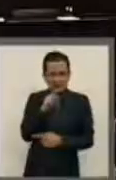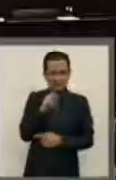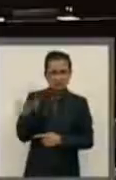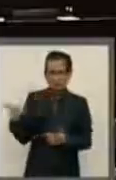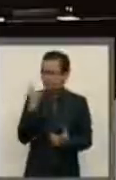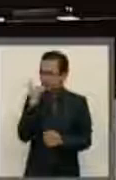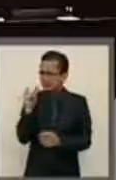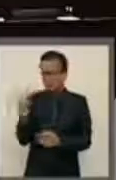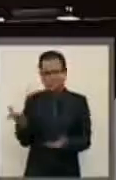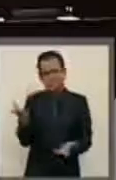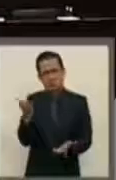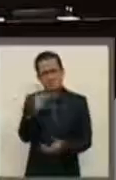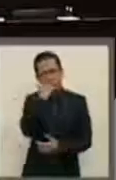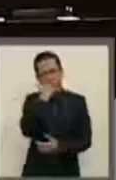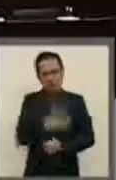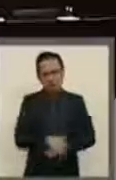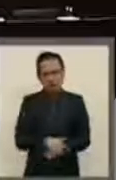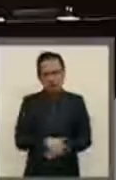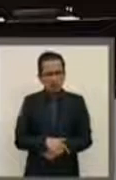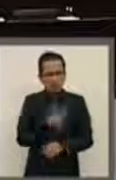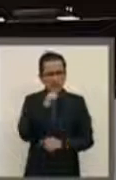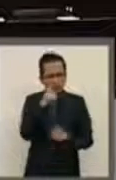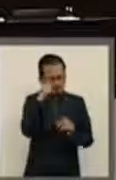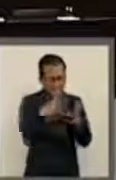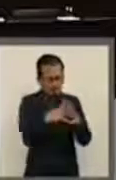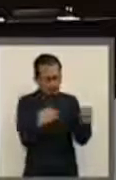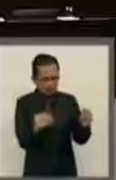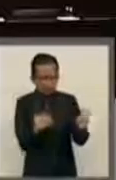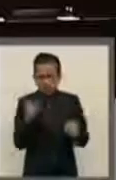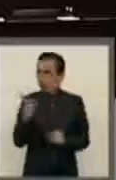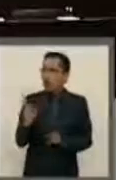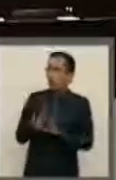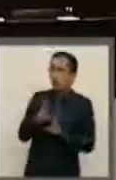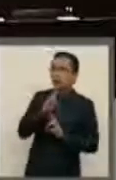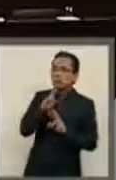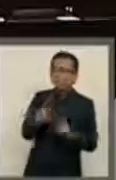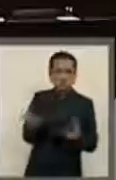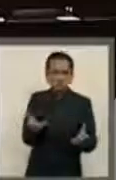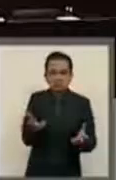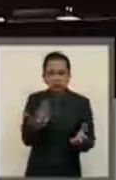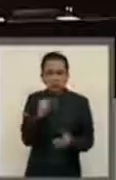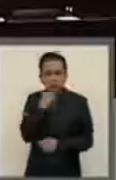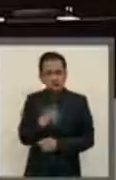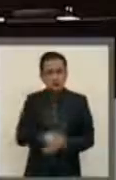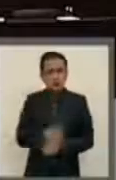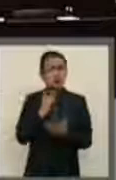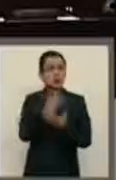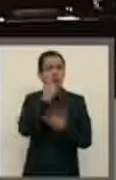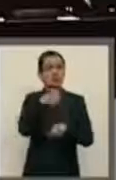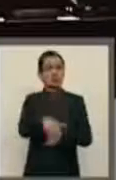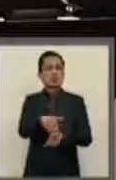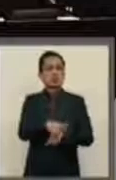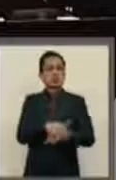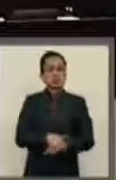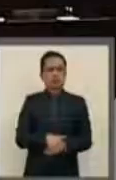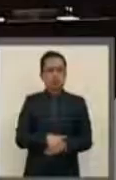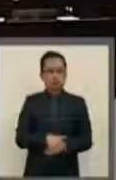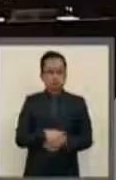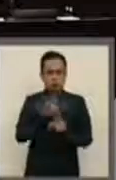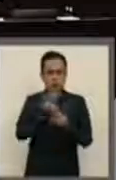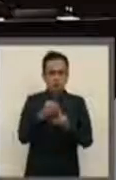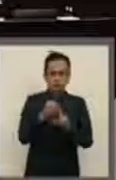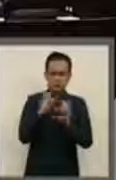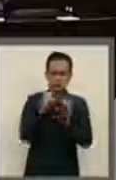forzosa, no habla de soluciones, solo de cifras. La Comisión de Seguridad reporta